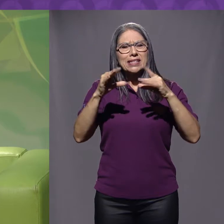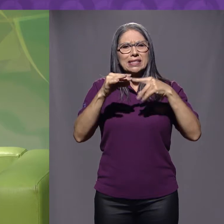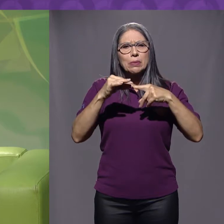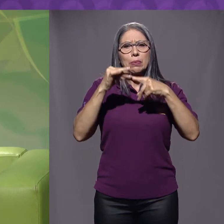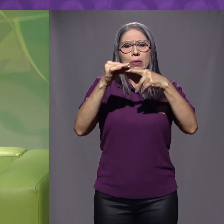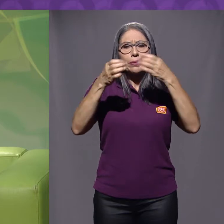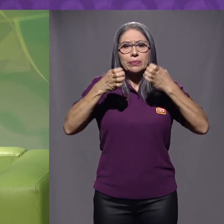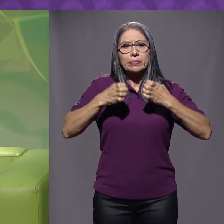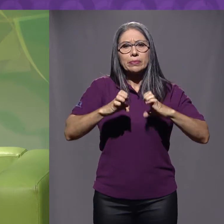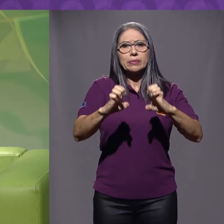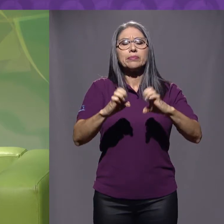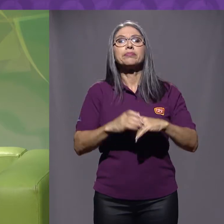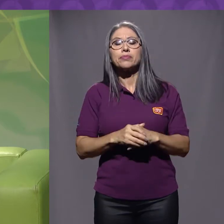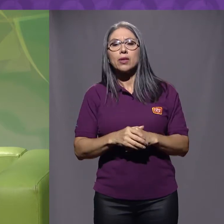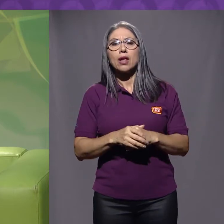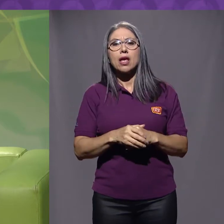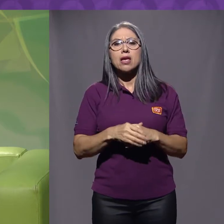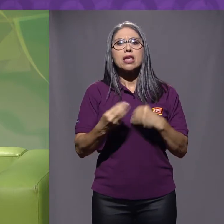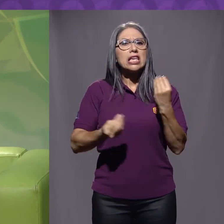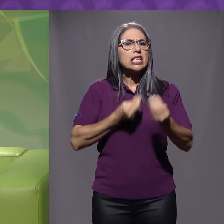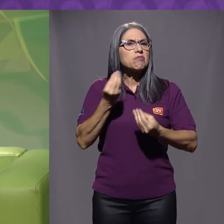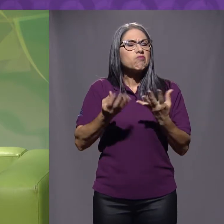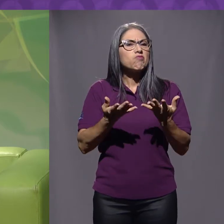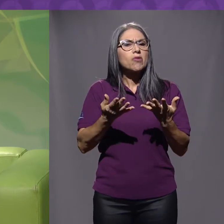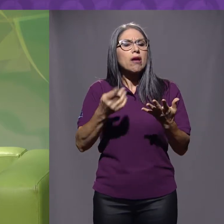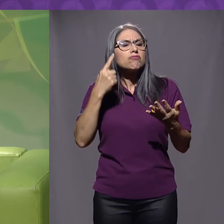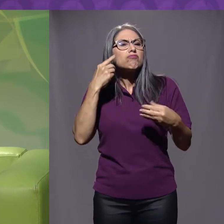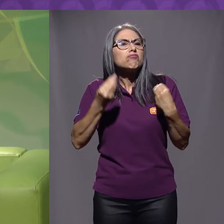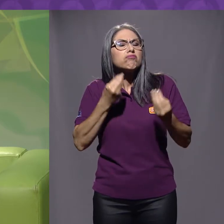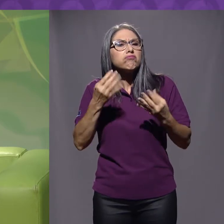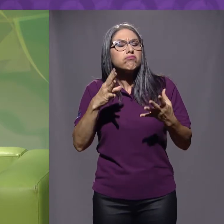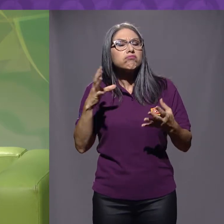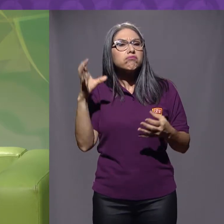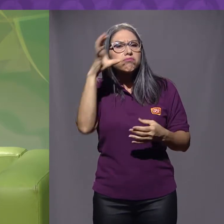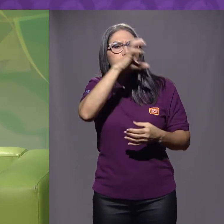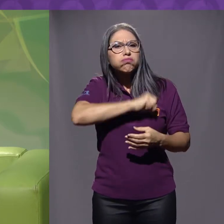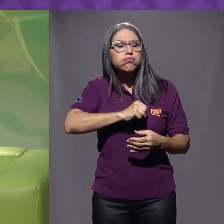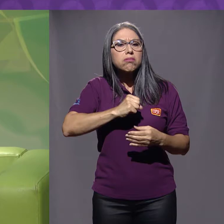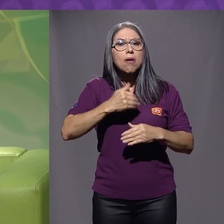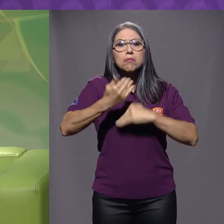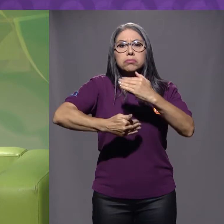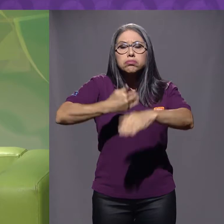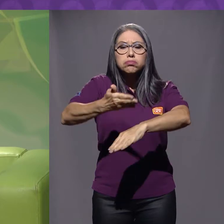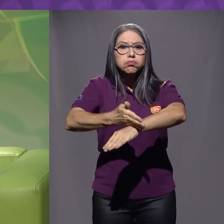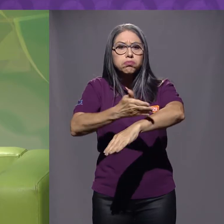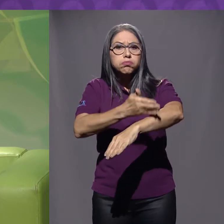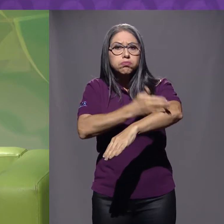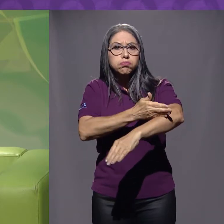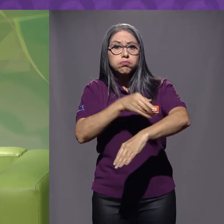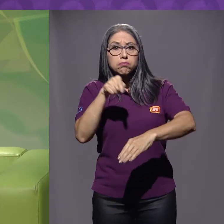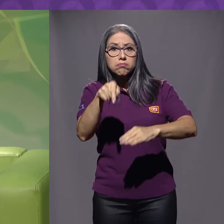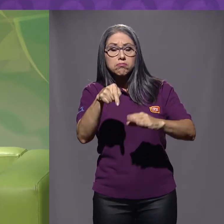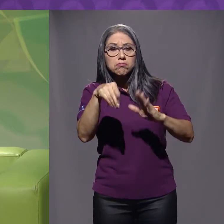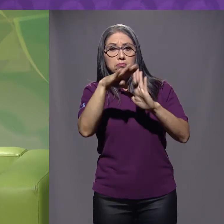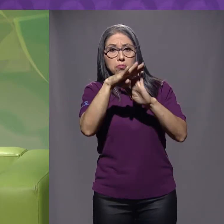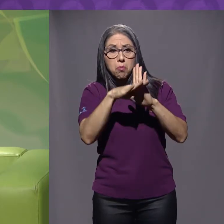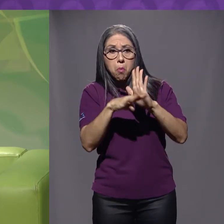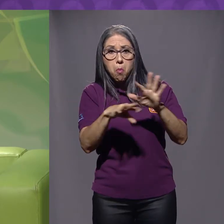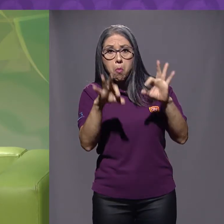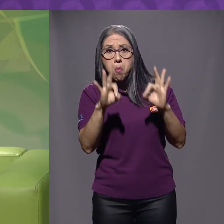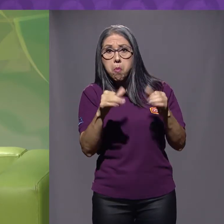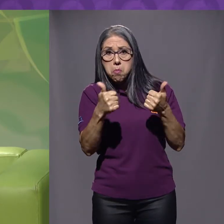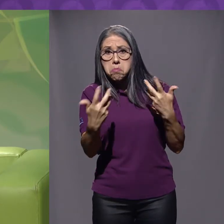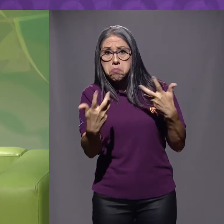líneas estratégicas que plantea esta política y cómo andan los indicadores en los avances en lo que esta